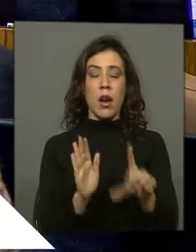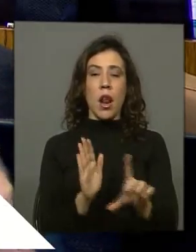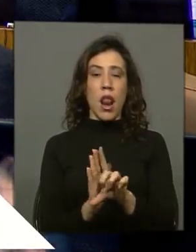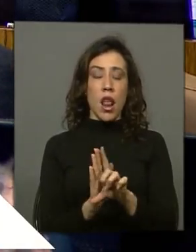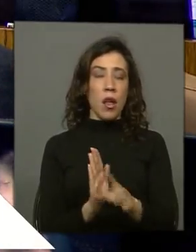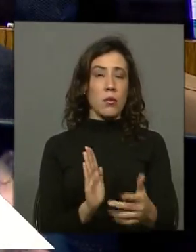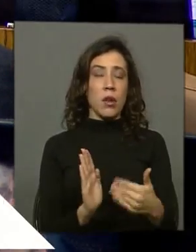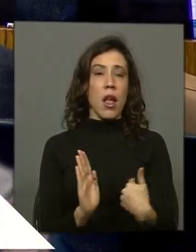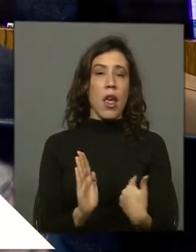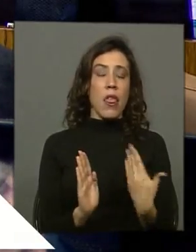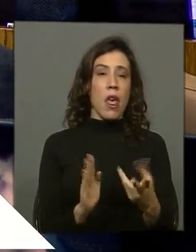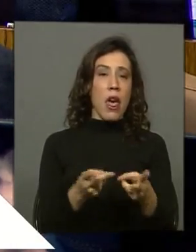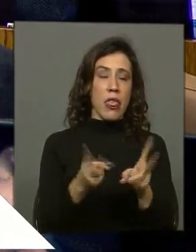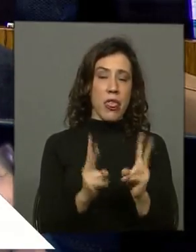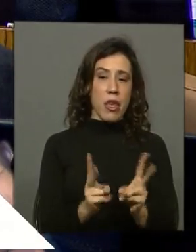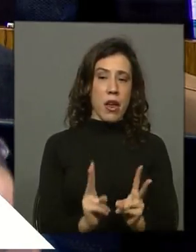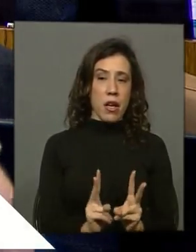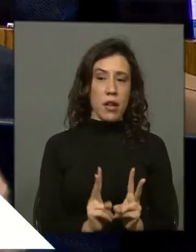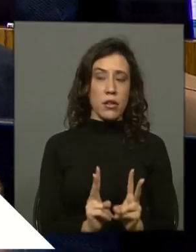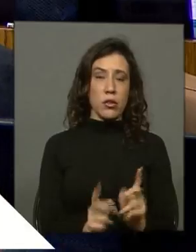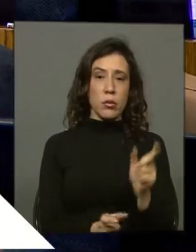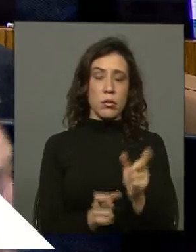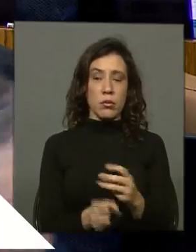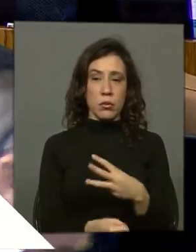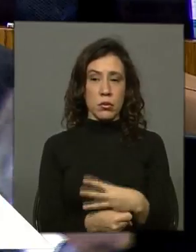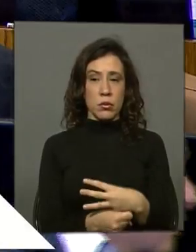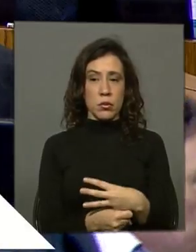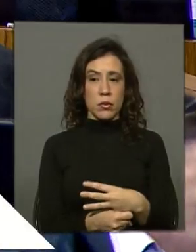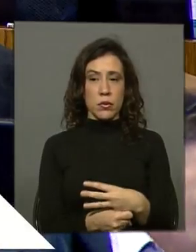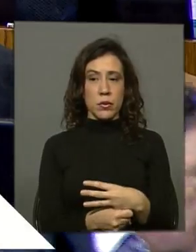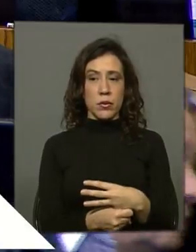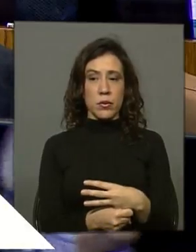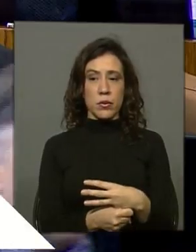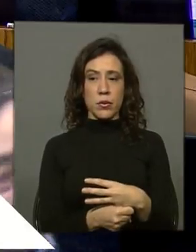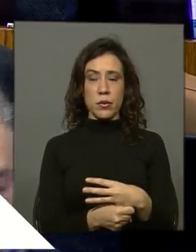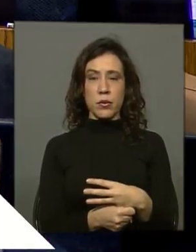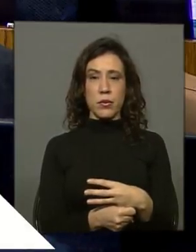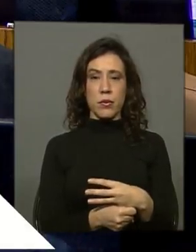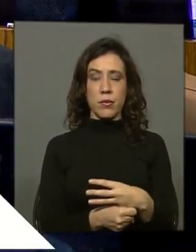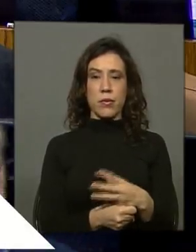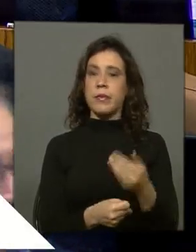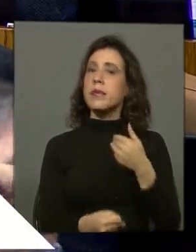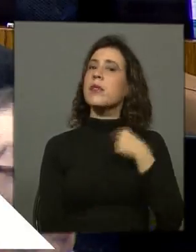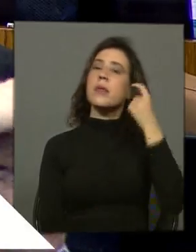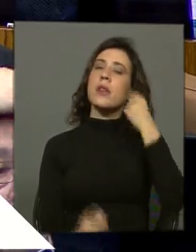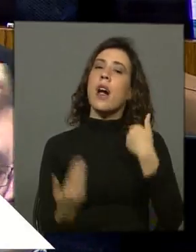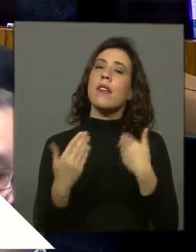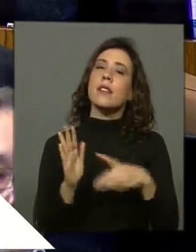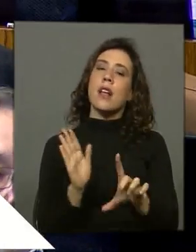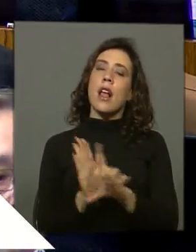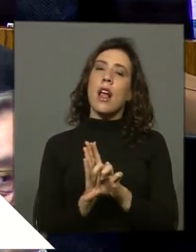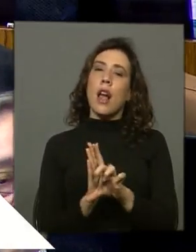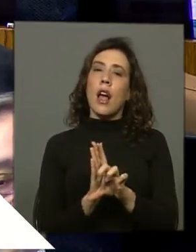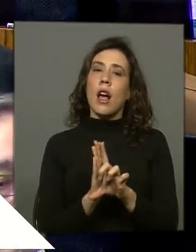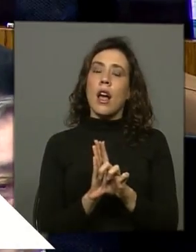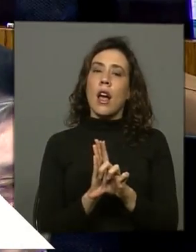sustantivas que otorgan derechos para los adultos mayores es decir creo que a veces las leyes